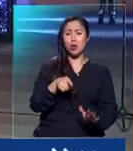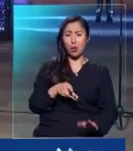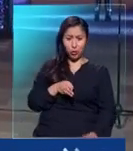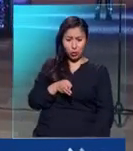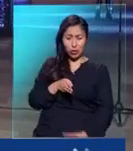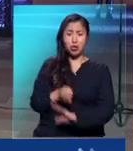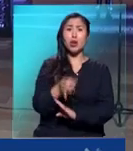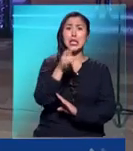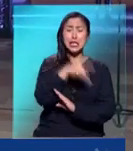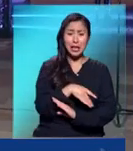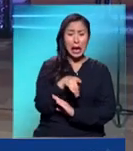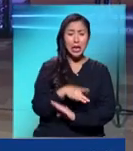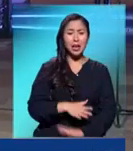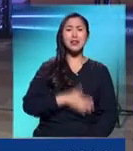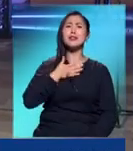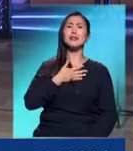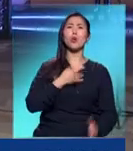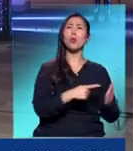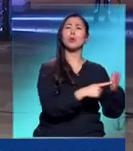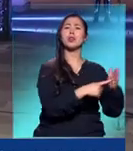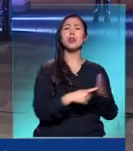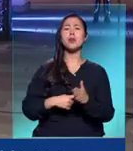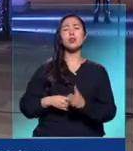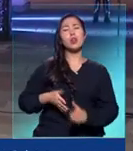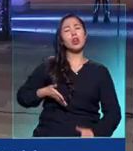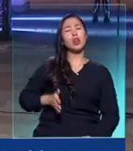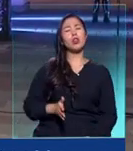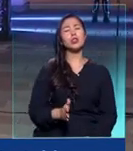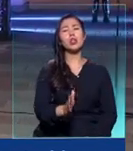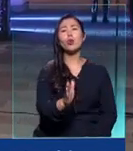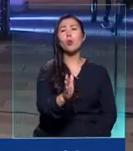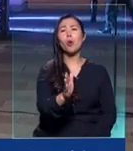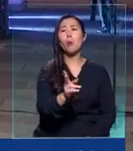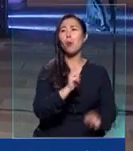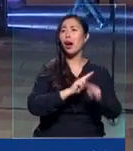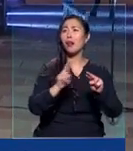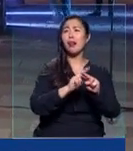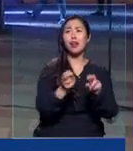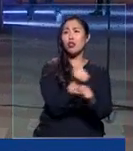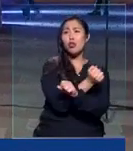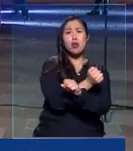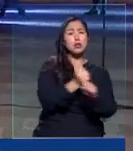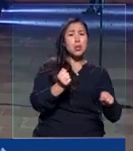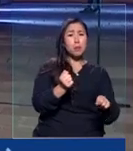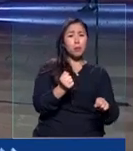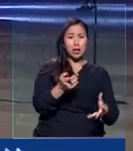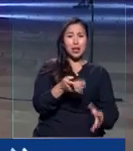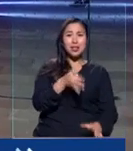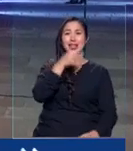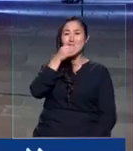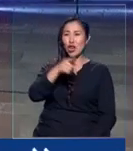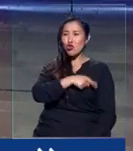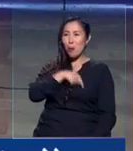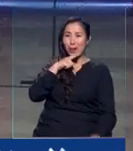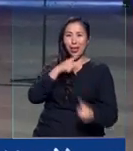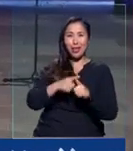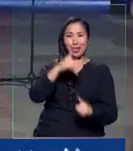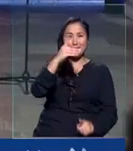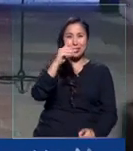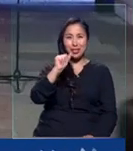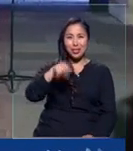Chile, ella sintió esa discriminación que todavía no puede ser tratada como ella quisiera, por su nombre, debido a que no hay una